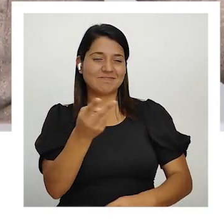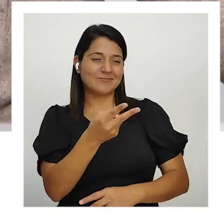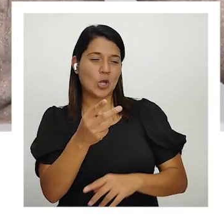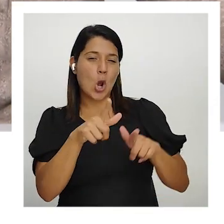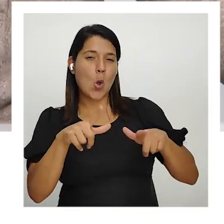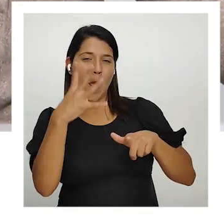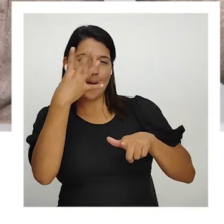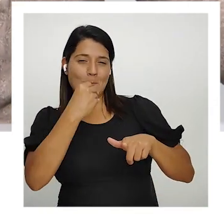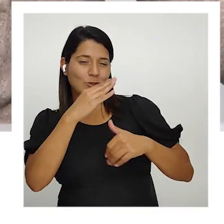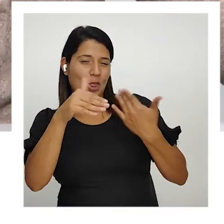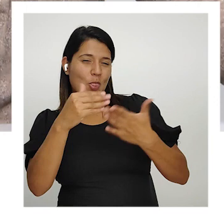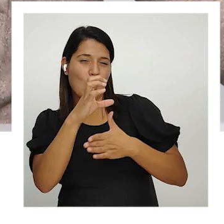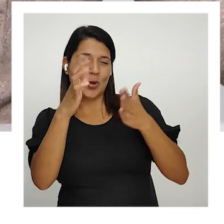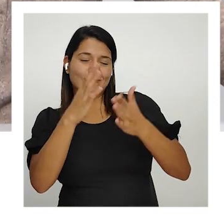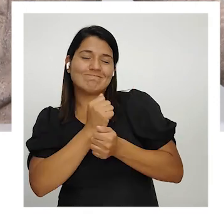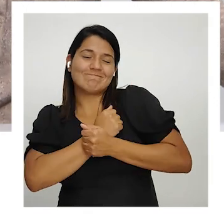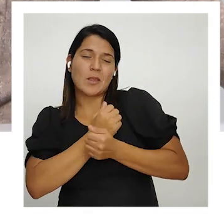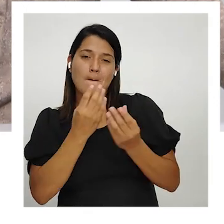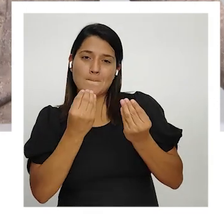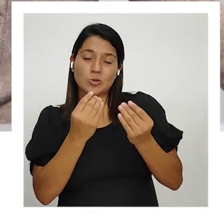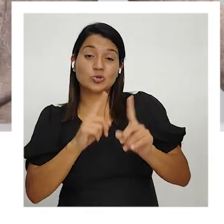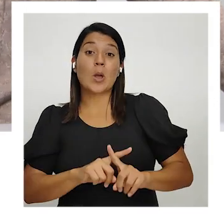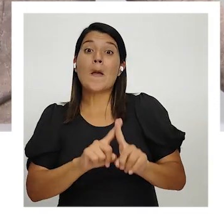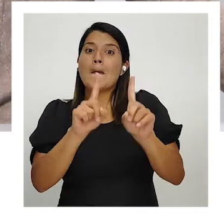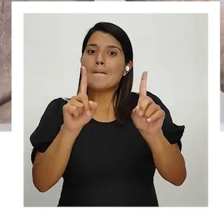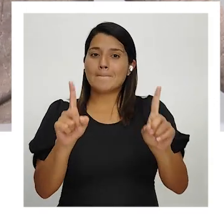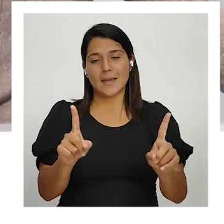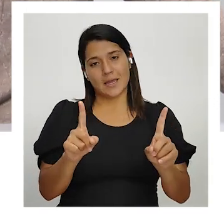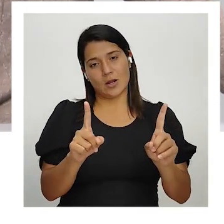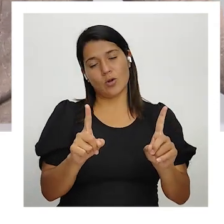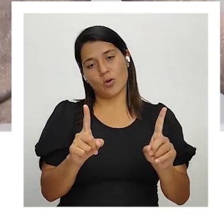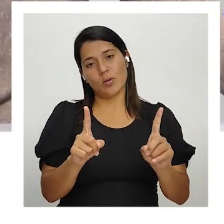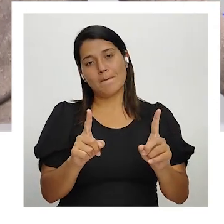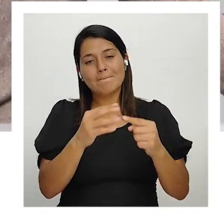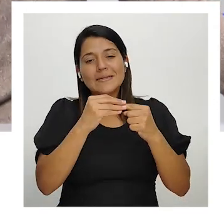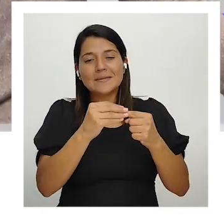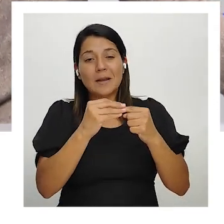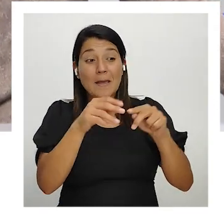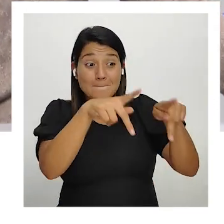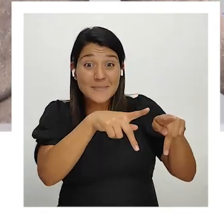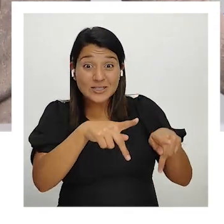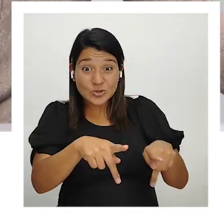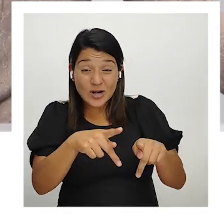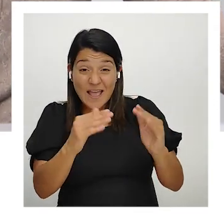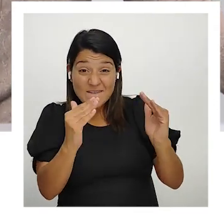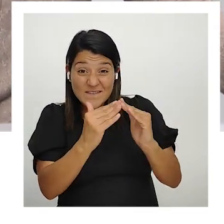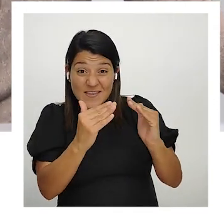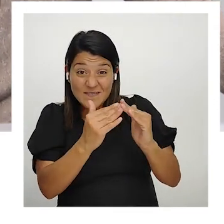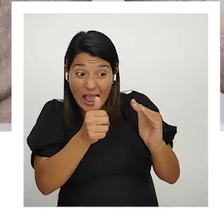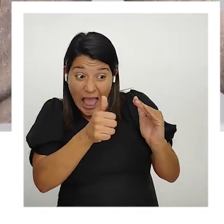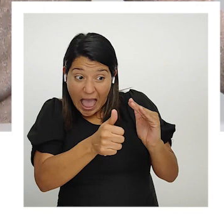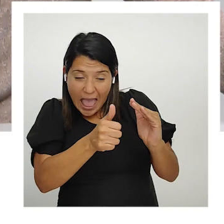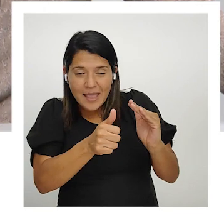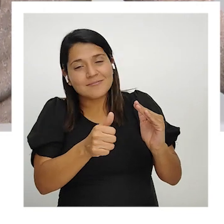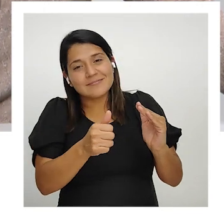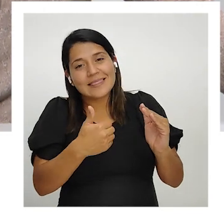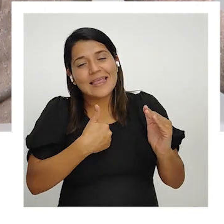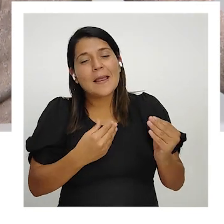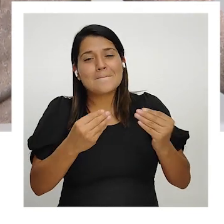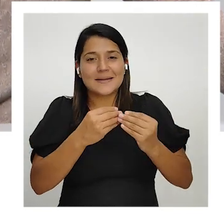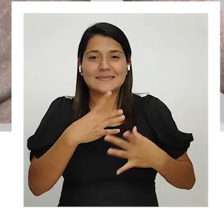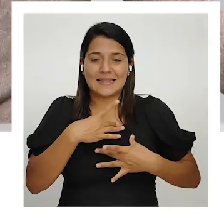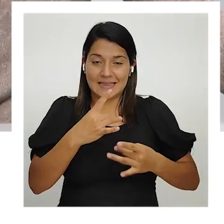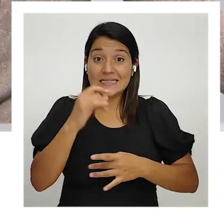pero que por supuesto que le interesan más o de manera acentuada a las personas que viven ahí.